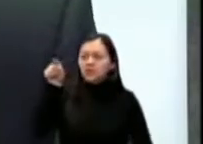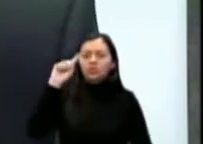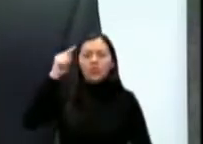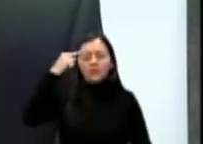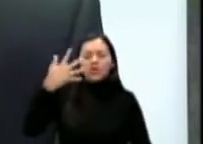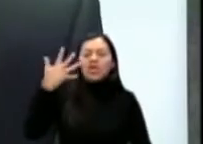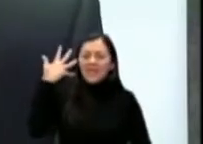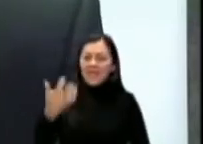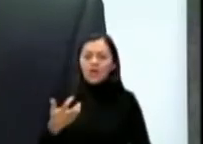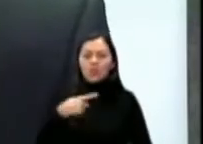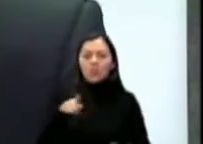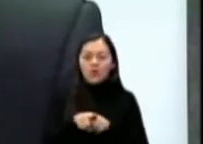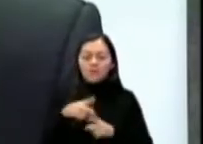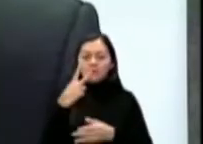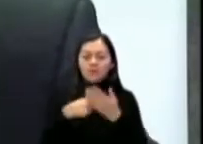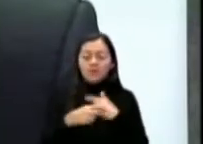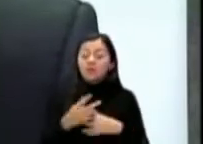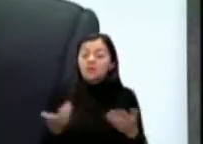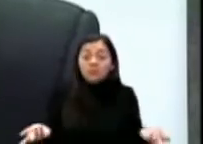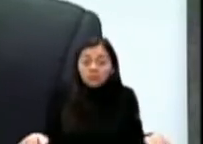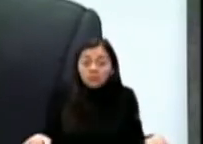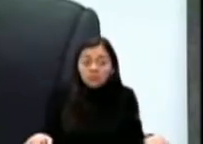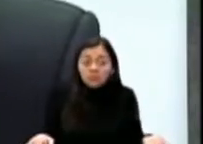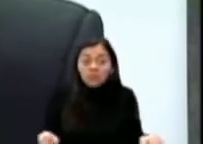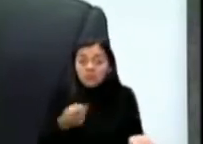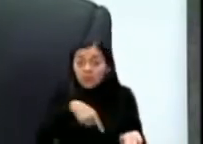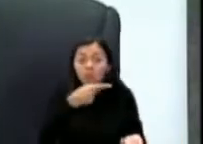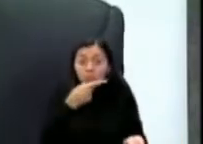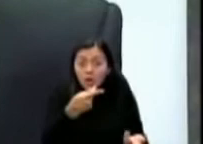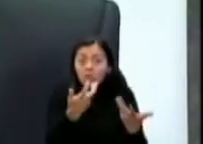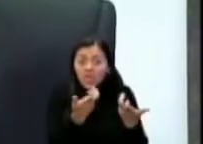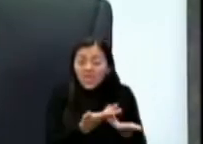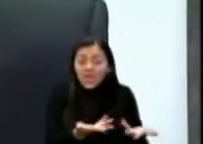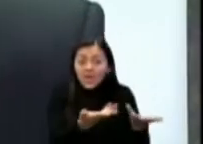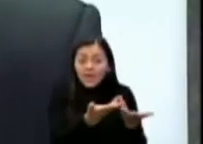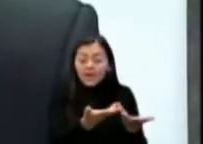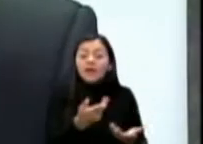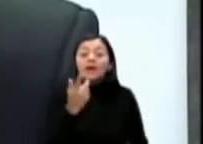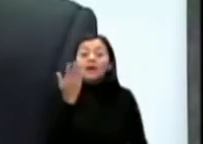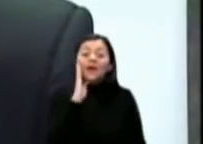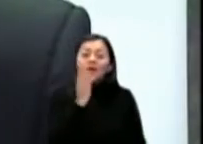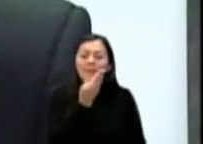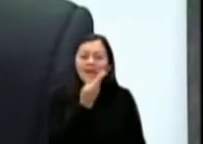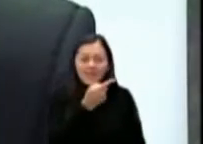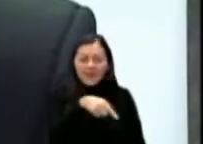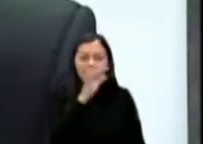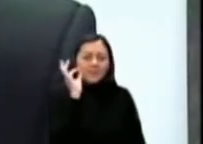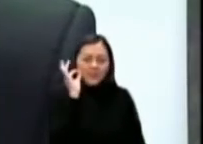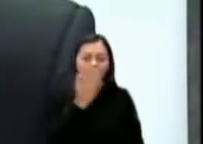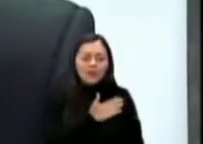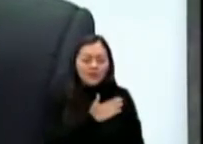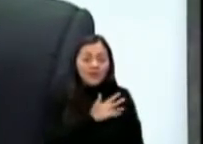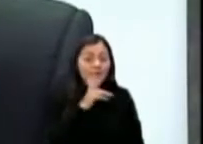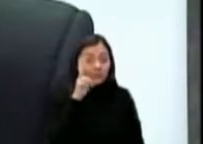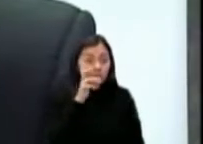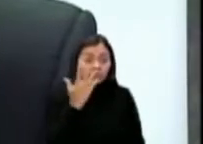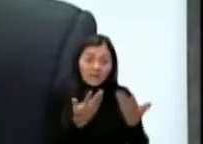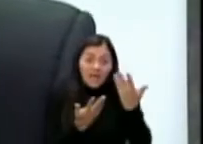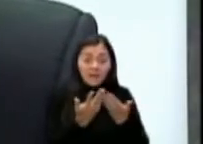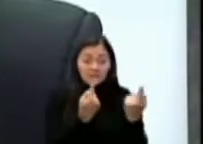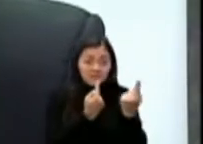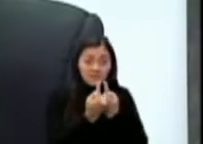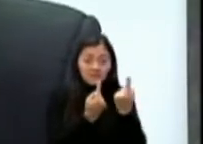gobierno está diciendo y eso es lo que quiere nuestro pueblo y esa comadre que me está escuchando probablemente